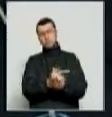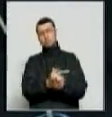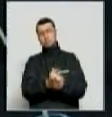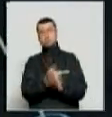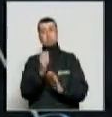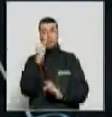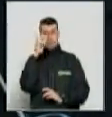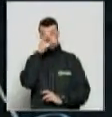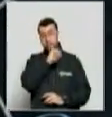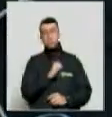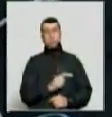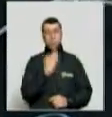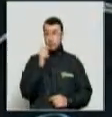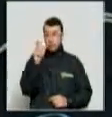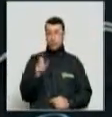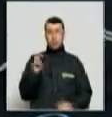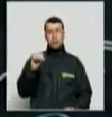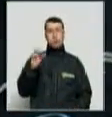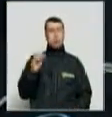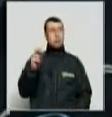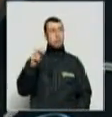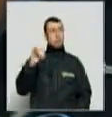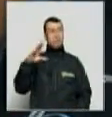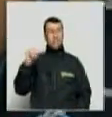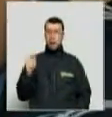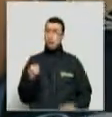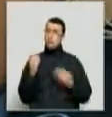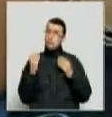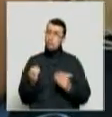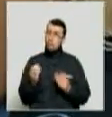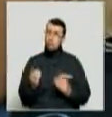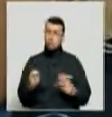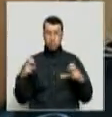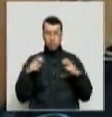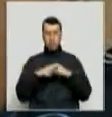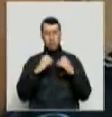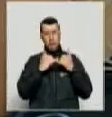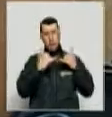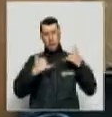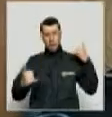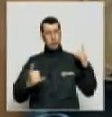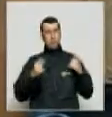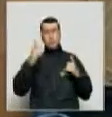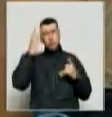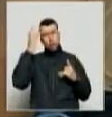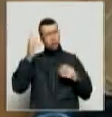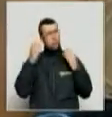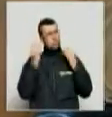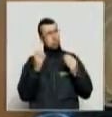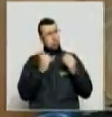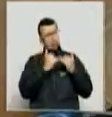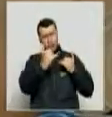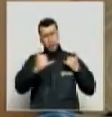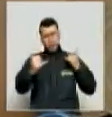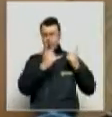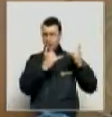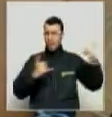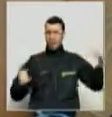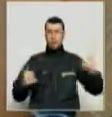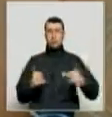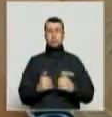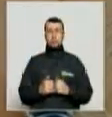evaluado. Vemos que Mónica está colocando una cantidad de cables y la gente estará preguntando, ¿por qué tantos cables? Claro,